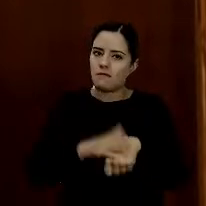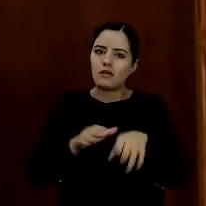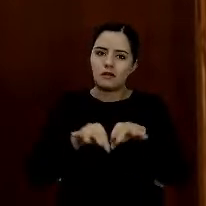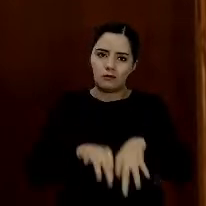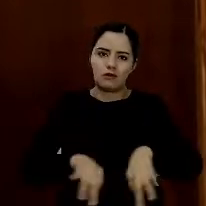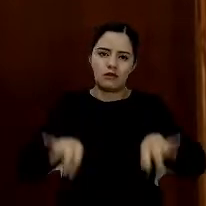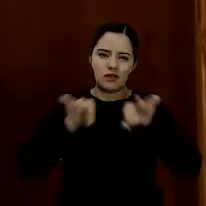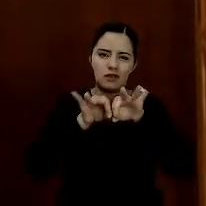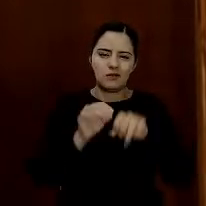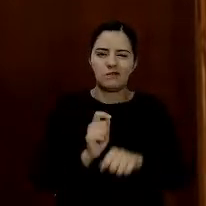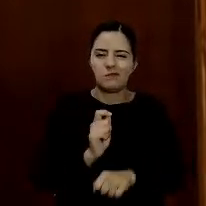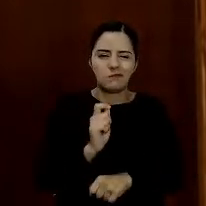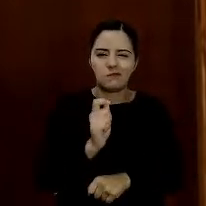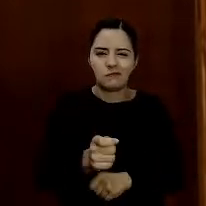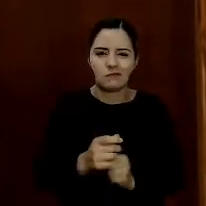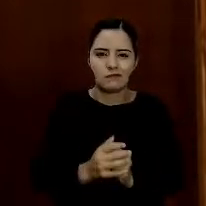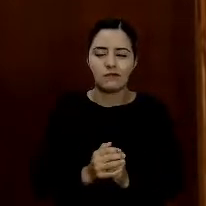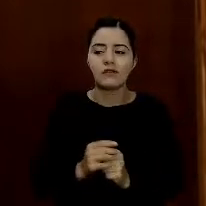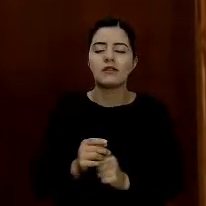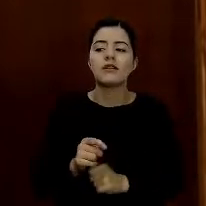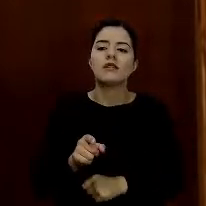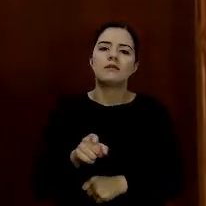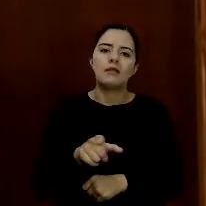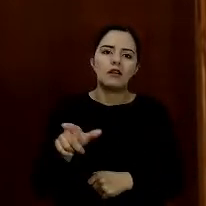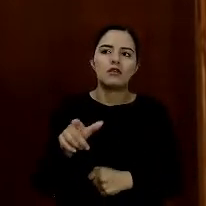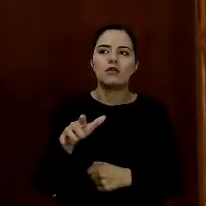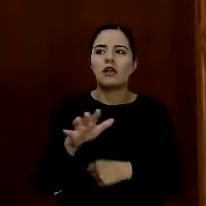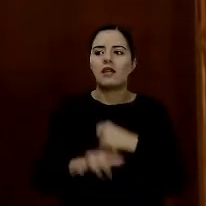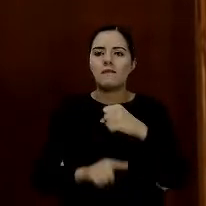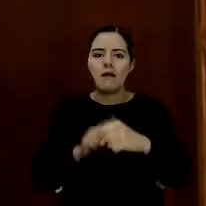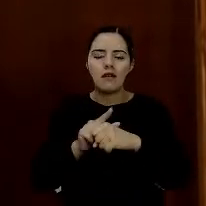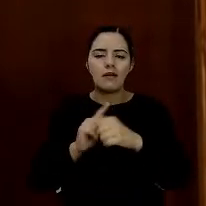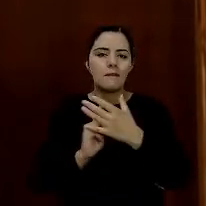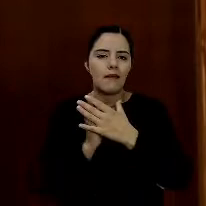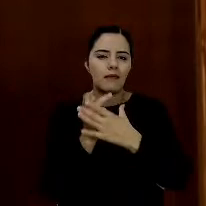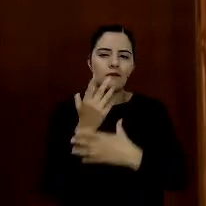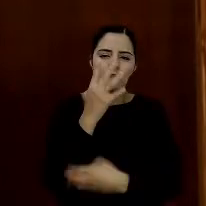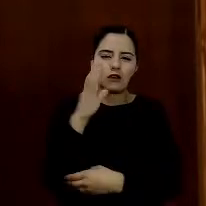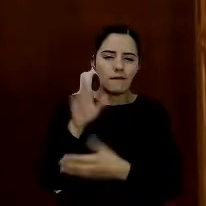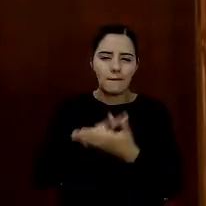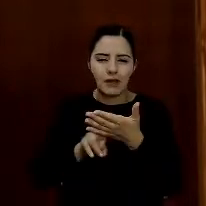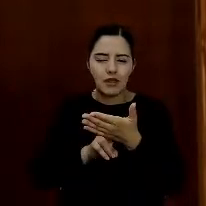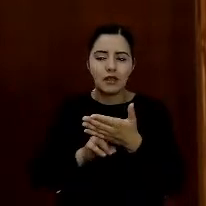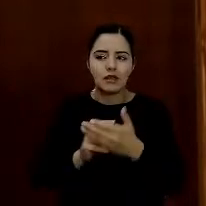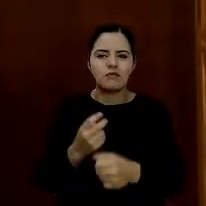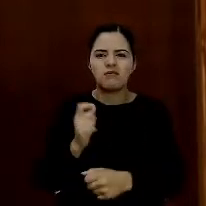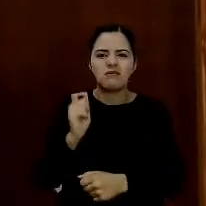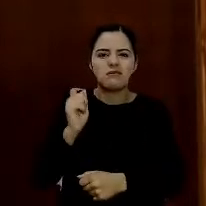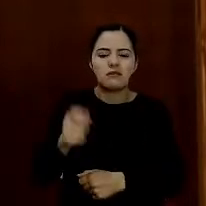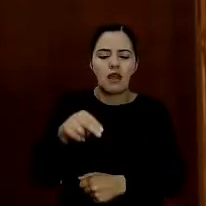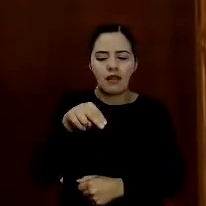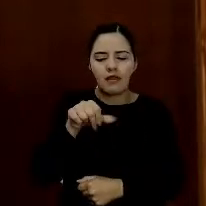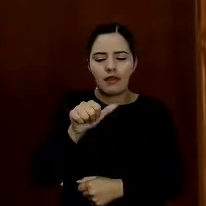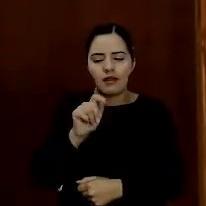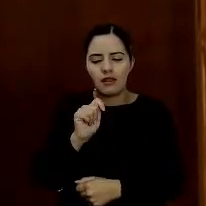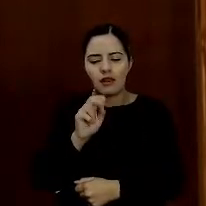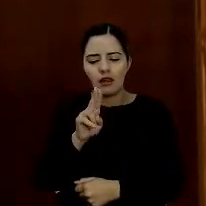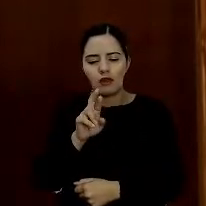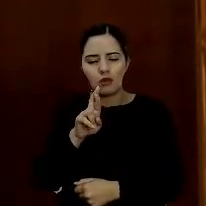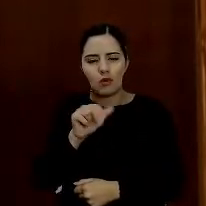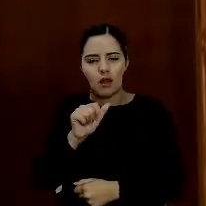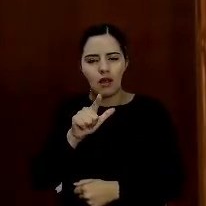los derechos de la naturaleza son un concepto que va más allá de